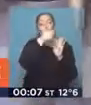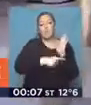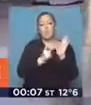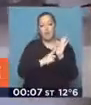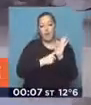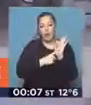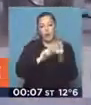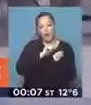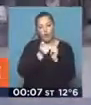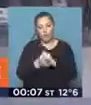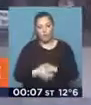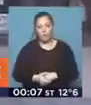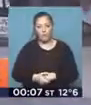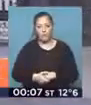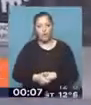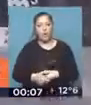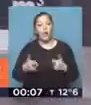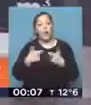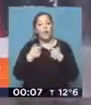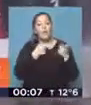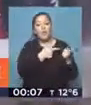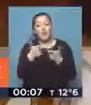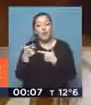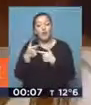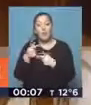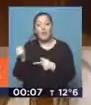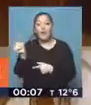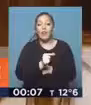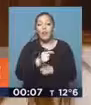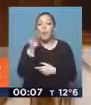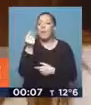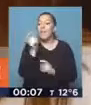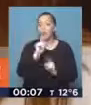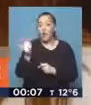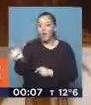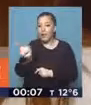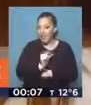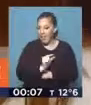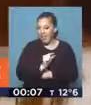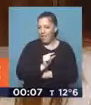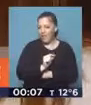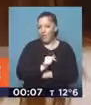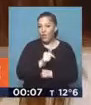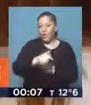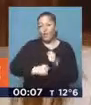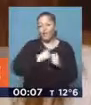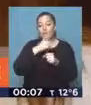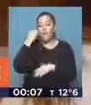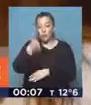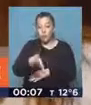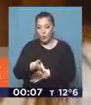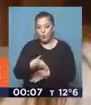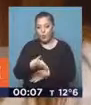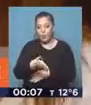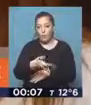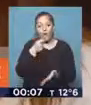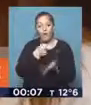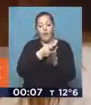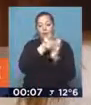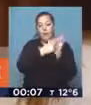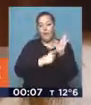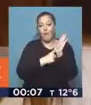la empresa va a devolver en un crédito no en efectivo sino en un crédito de aquí en adelante el importe de la factura